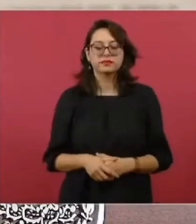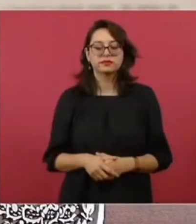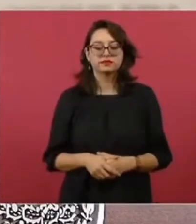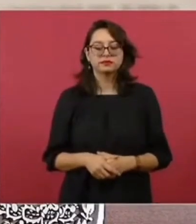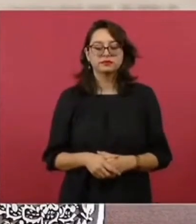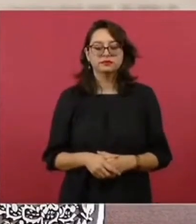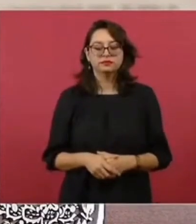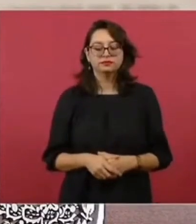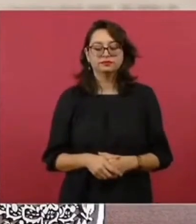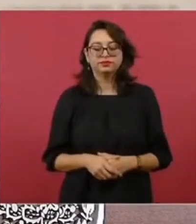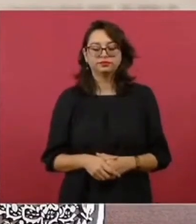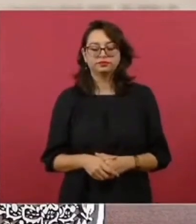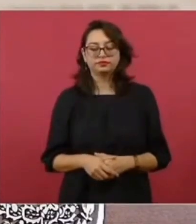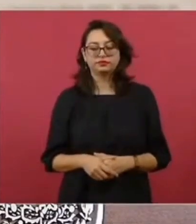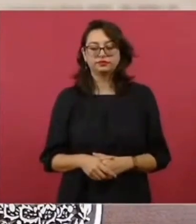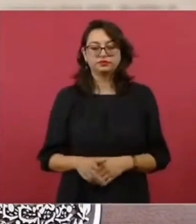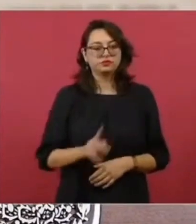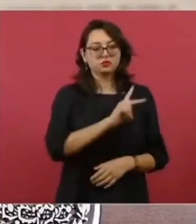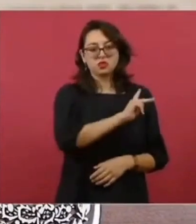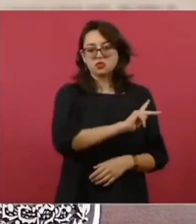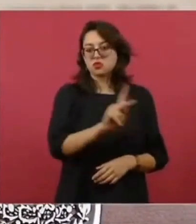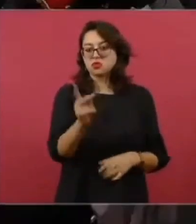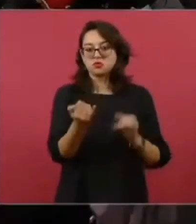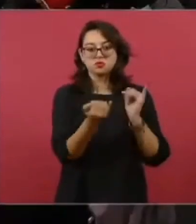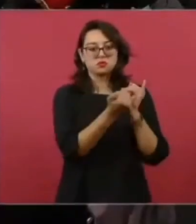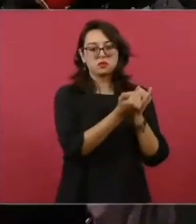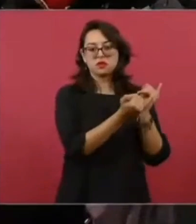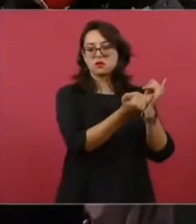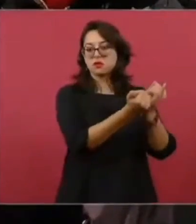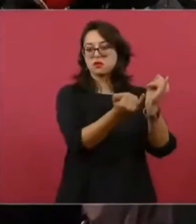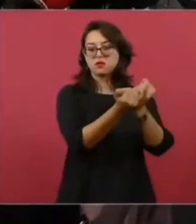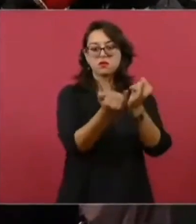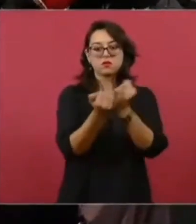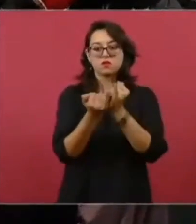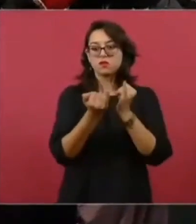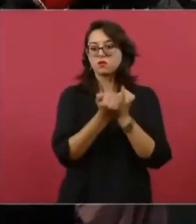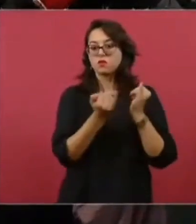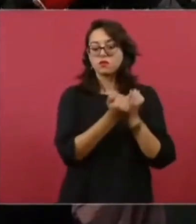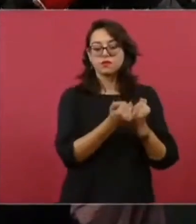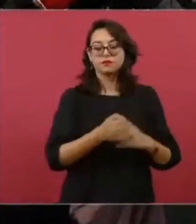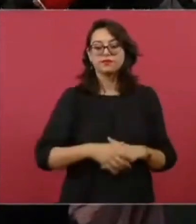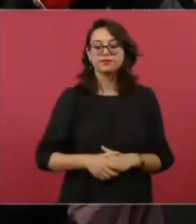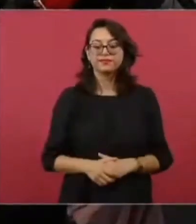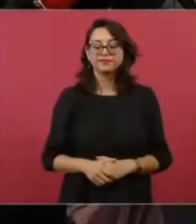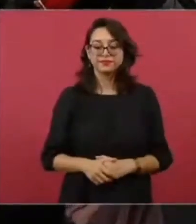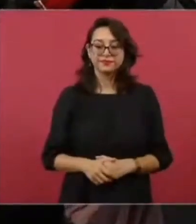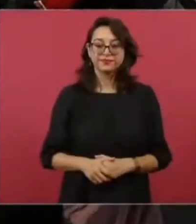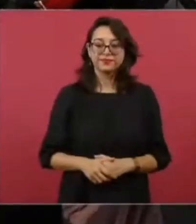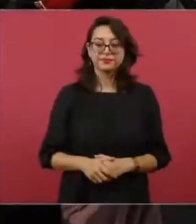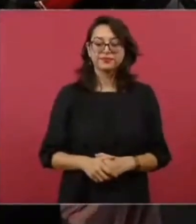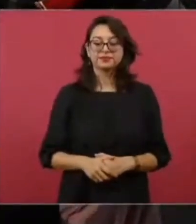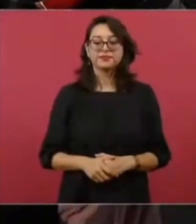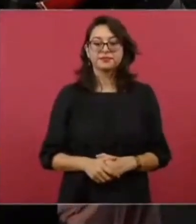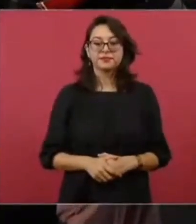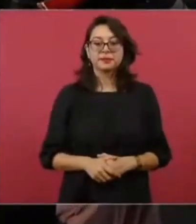Ahí están todos. Bien.